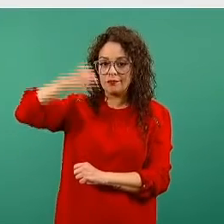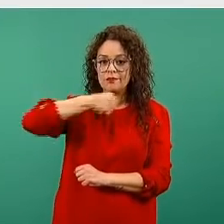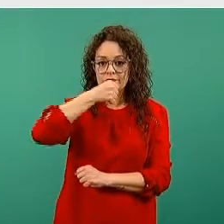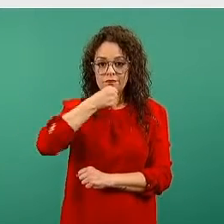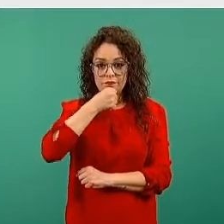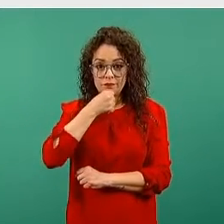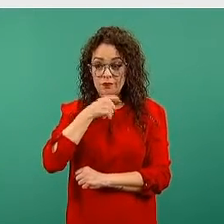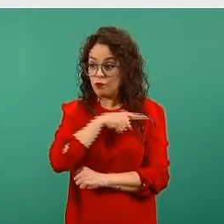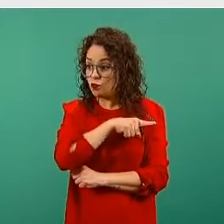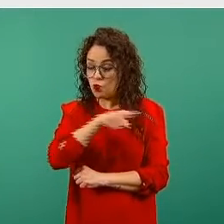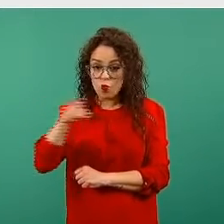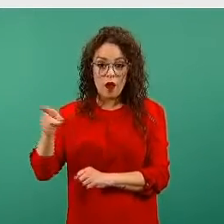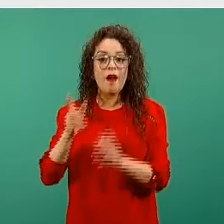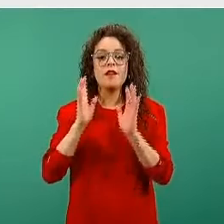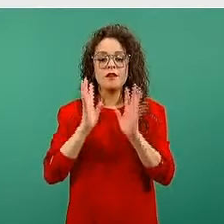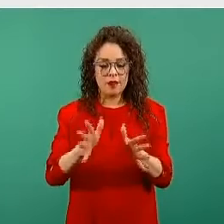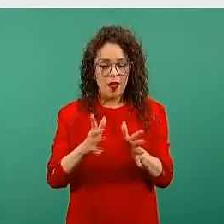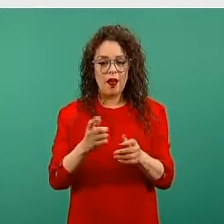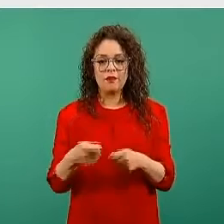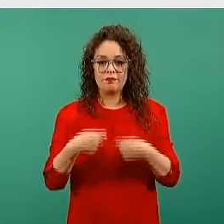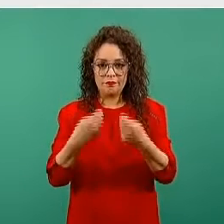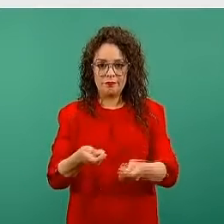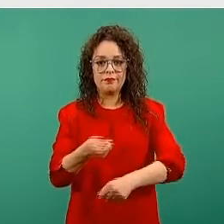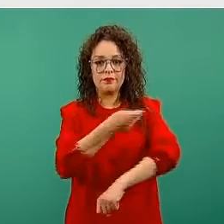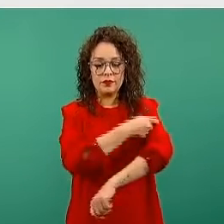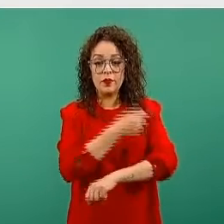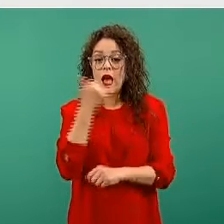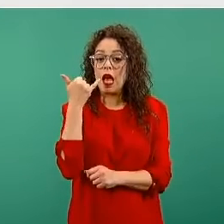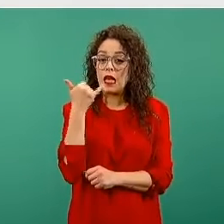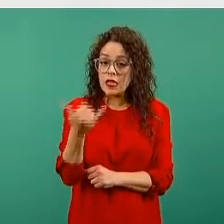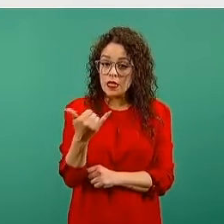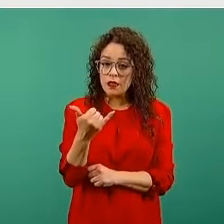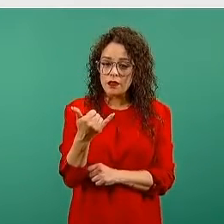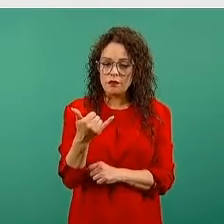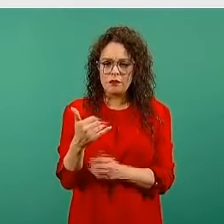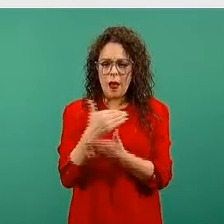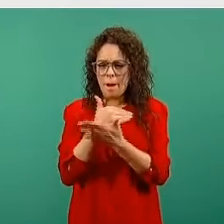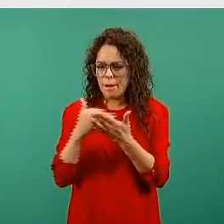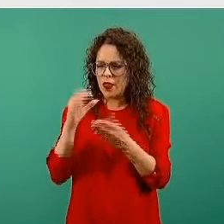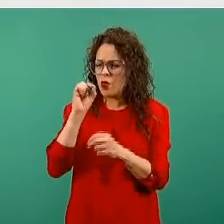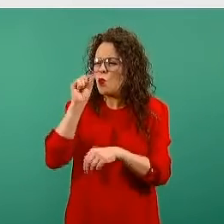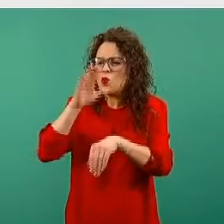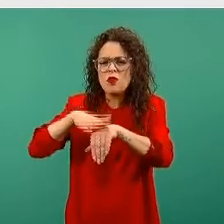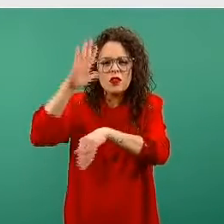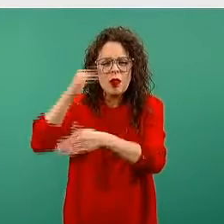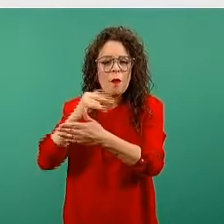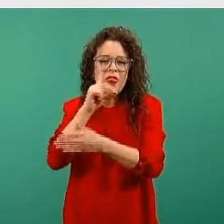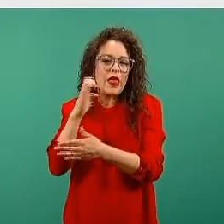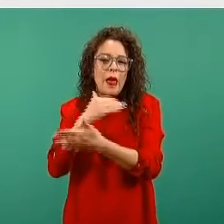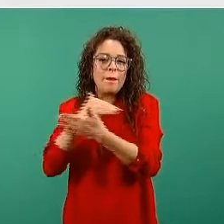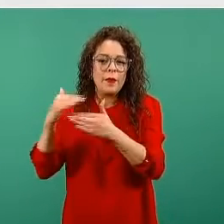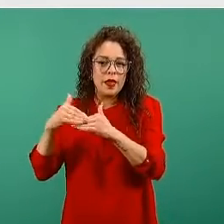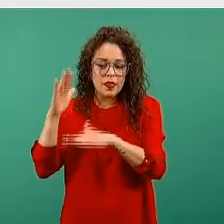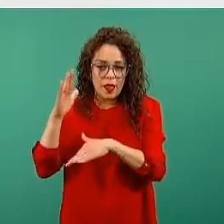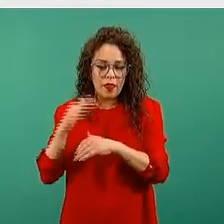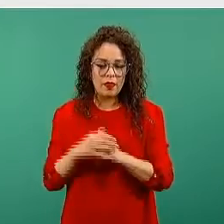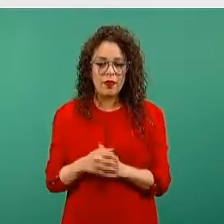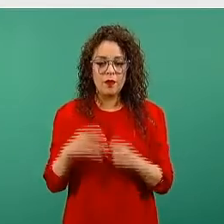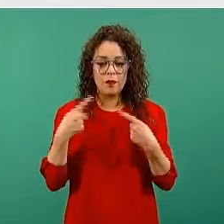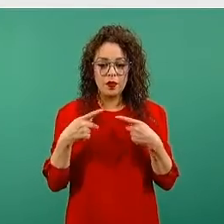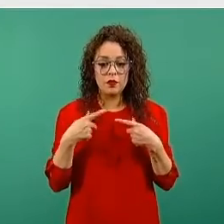ellas, y tenemos cerca de la mitad, poco más de hecho de la mitad de las personas adultas